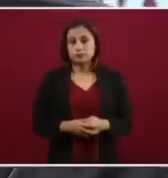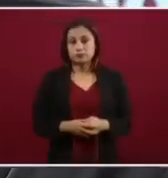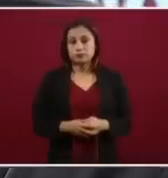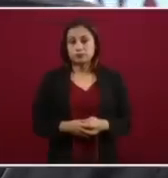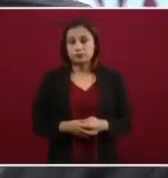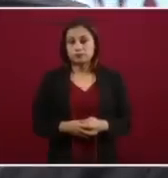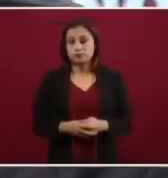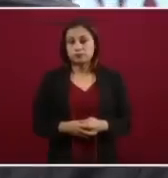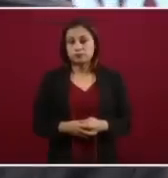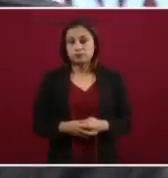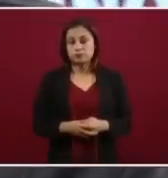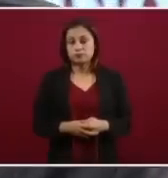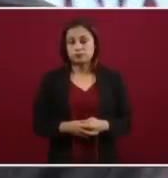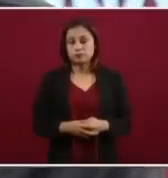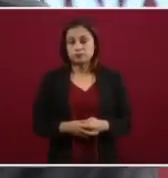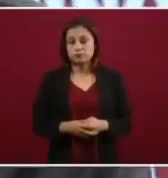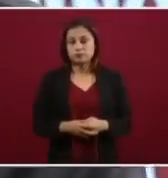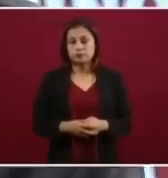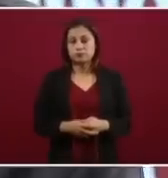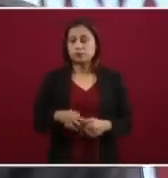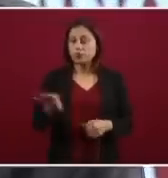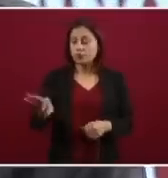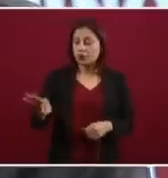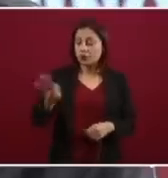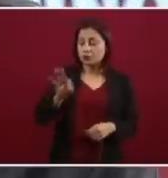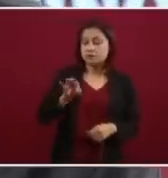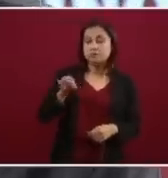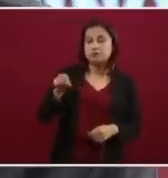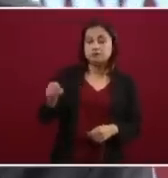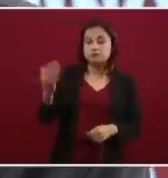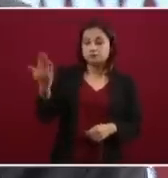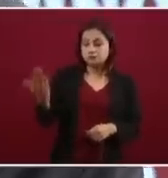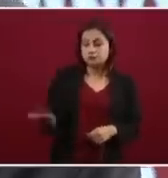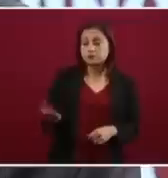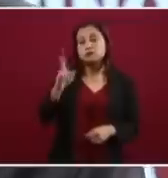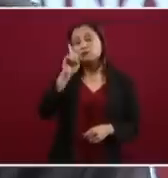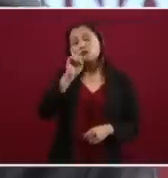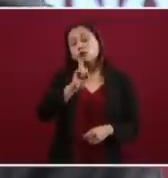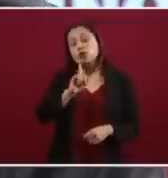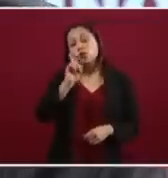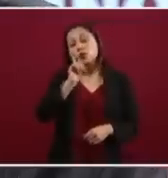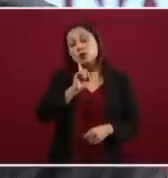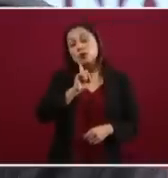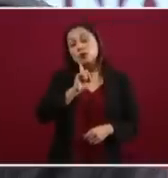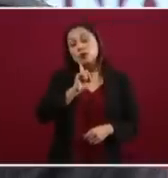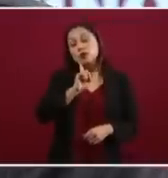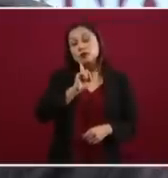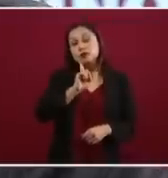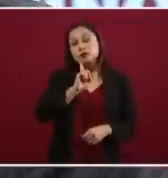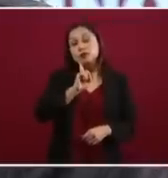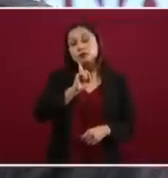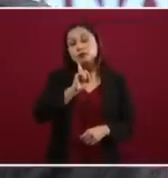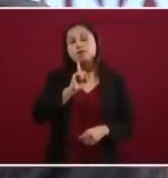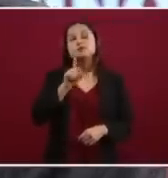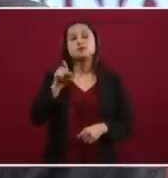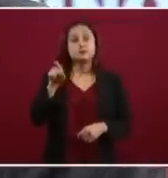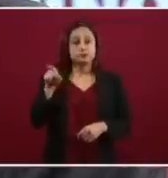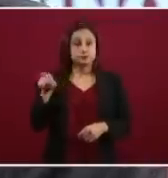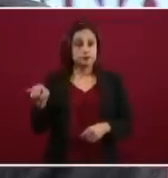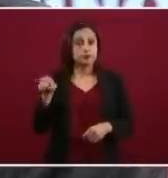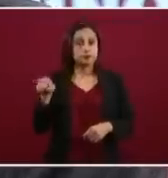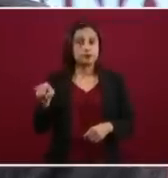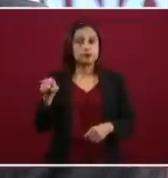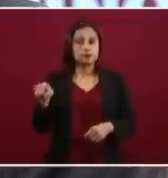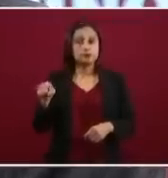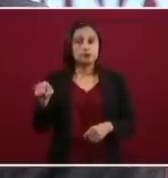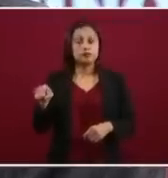una mujer que padece por la desaparición de